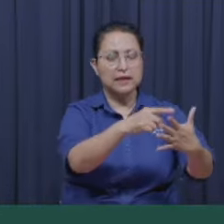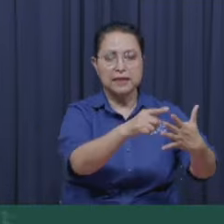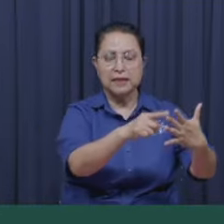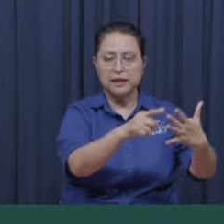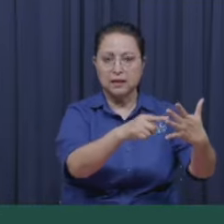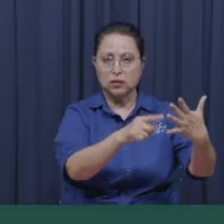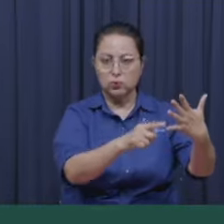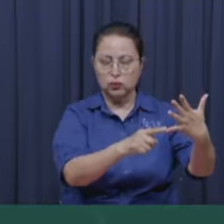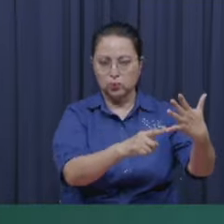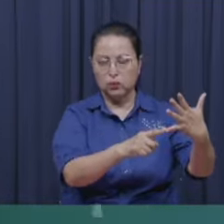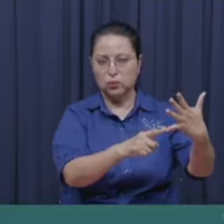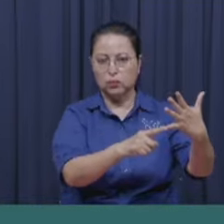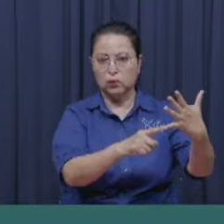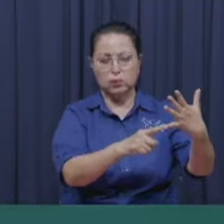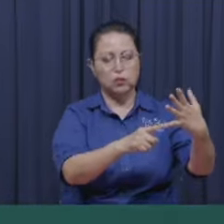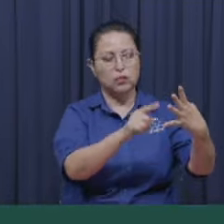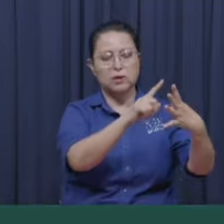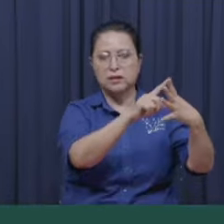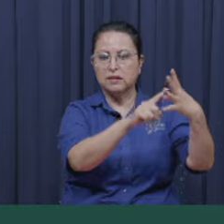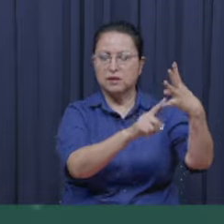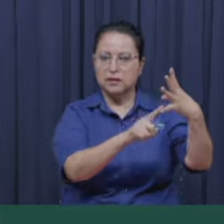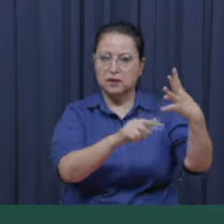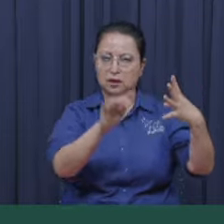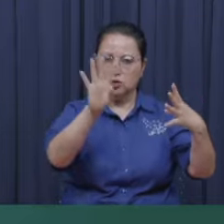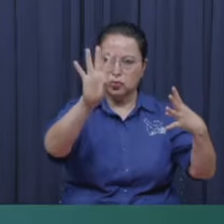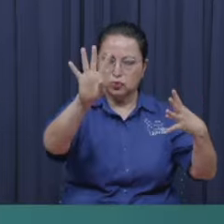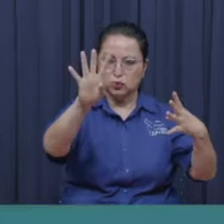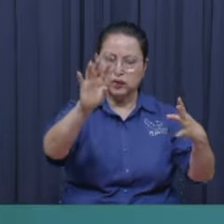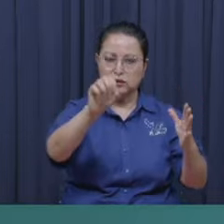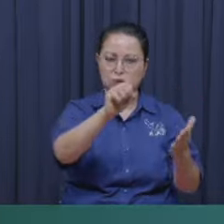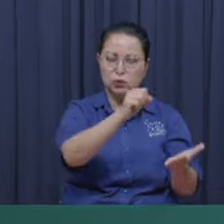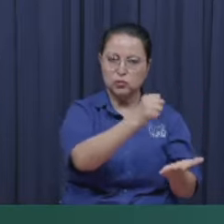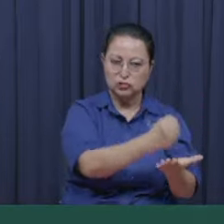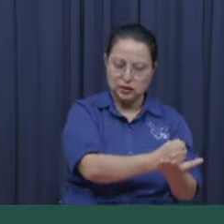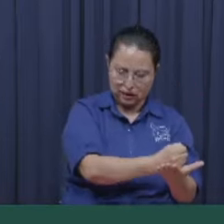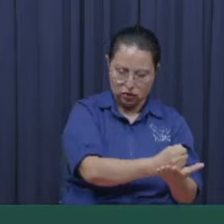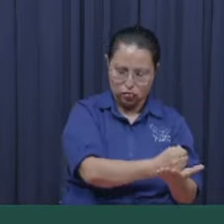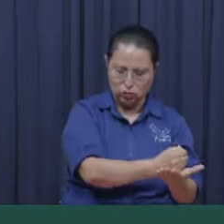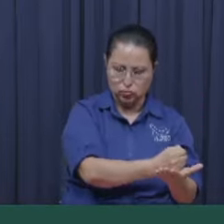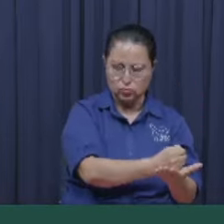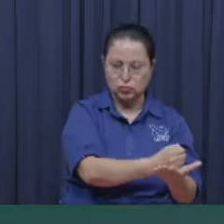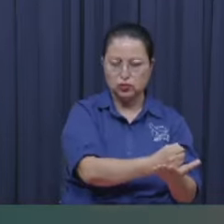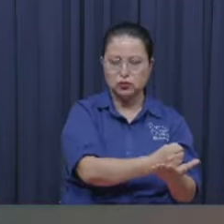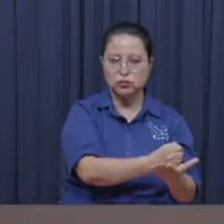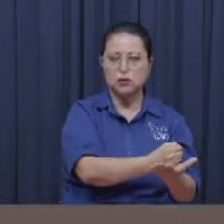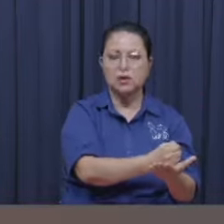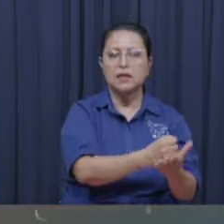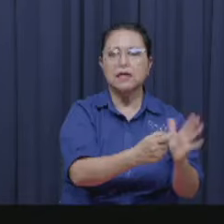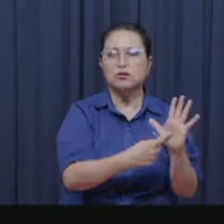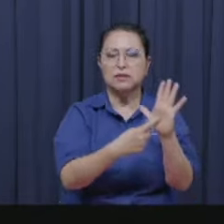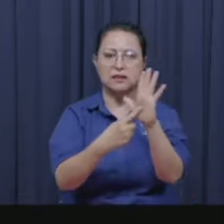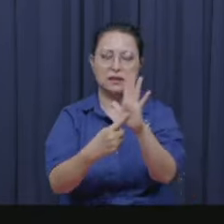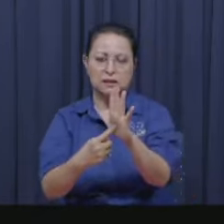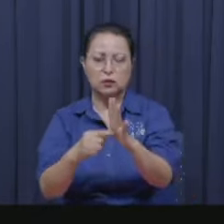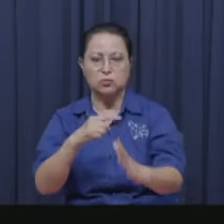cada uno de los cuatro sellos, de los cuatro jinetes, los presenta un ser viviente que ya sabemos que son